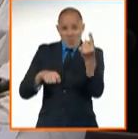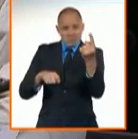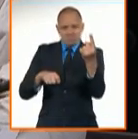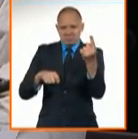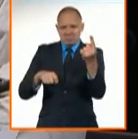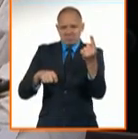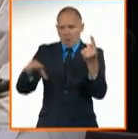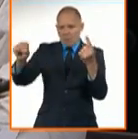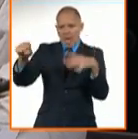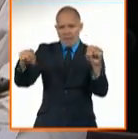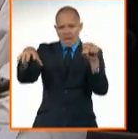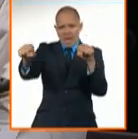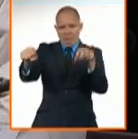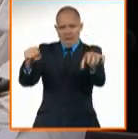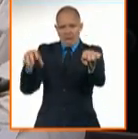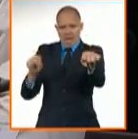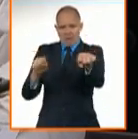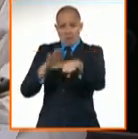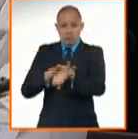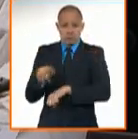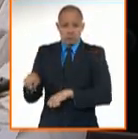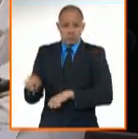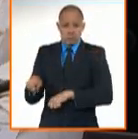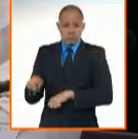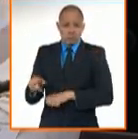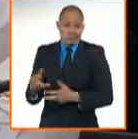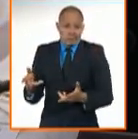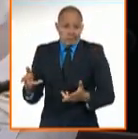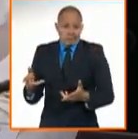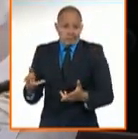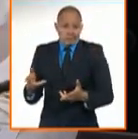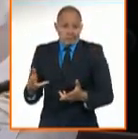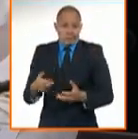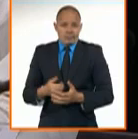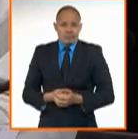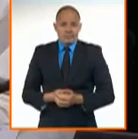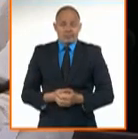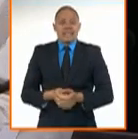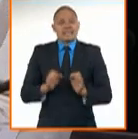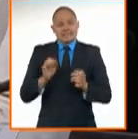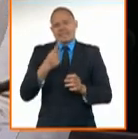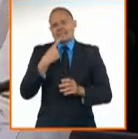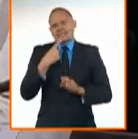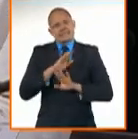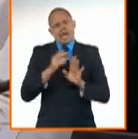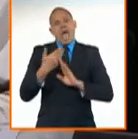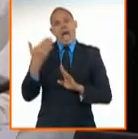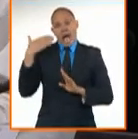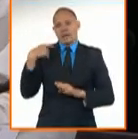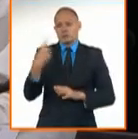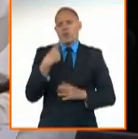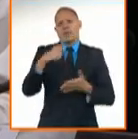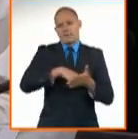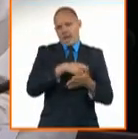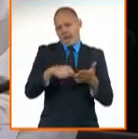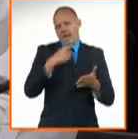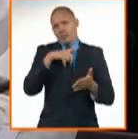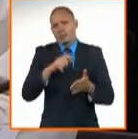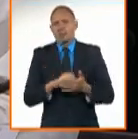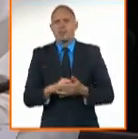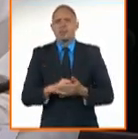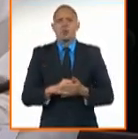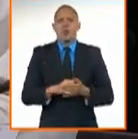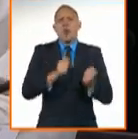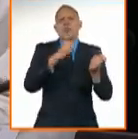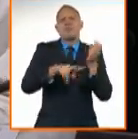cuatro o cinco blogs que permite una rotación que el que se apagó por la mañana ya no se apague por la noche aquí al otro día se apaga